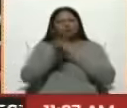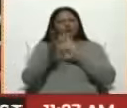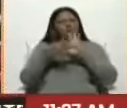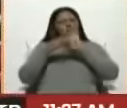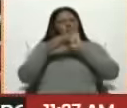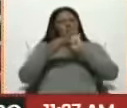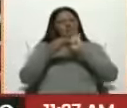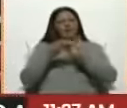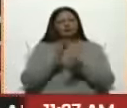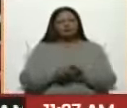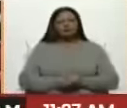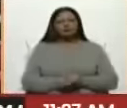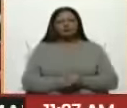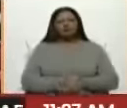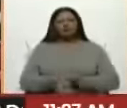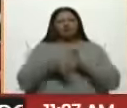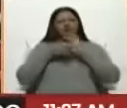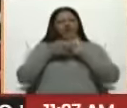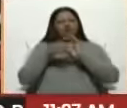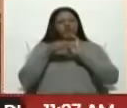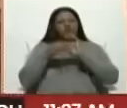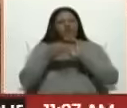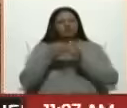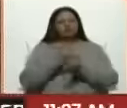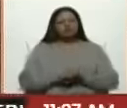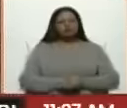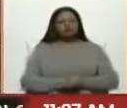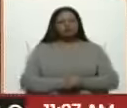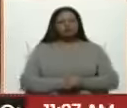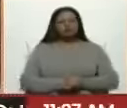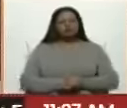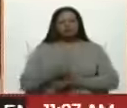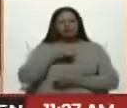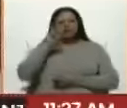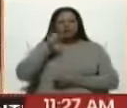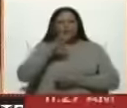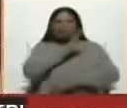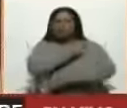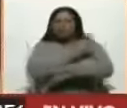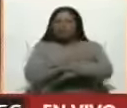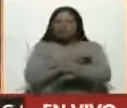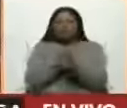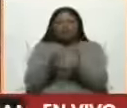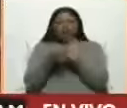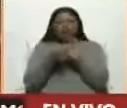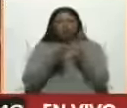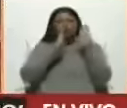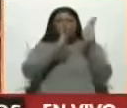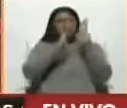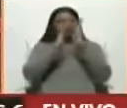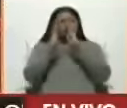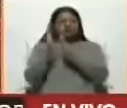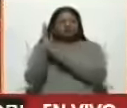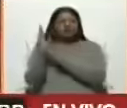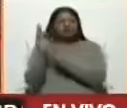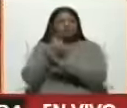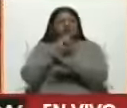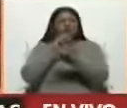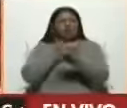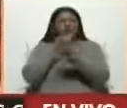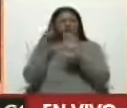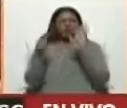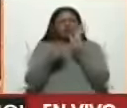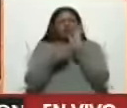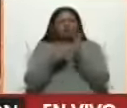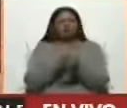unido. Unido. Tenemos que tener la fuerza organizada en